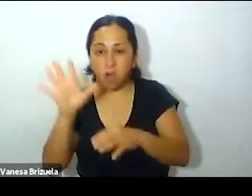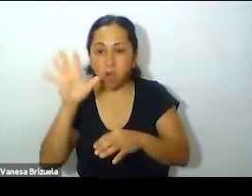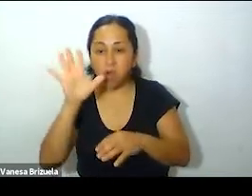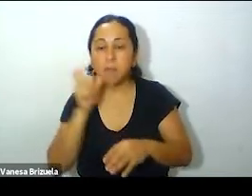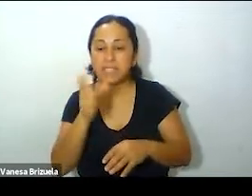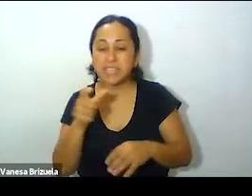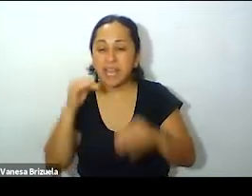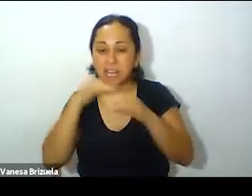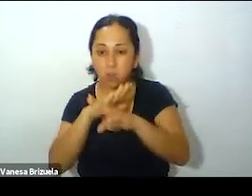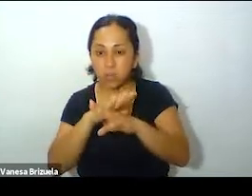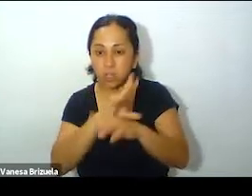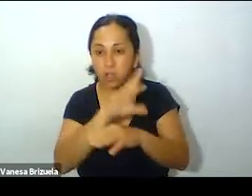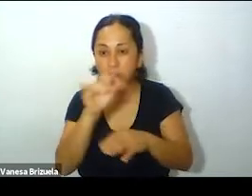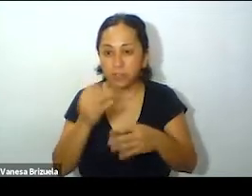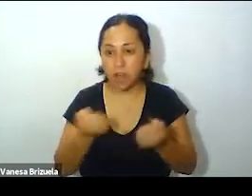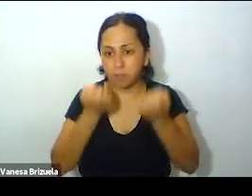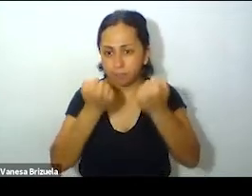lingüístico.